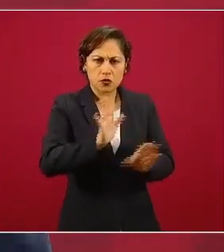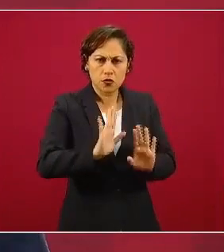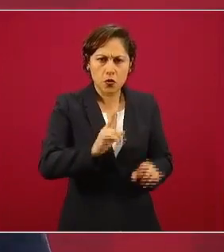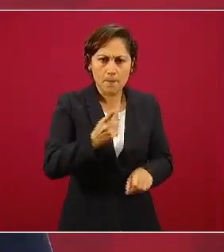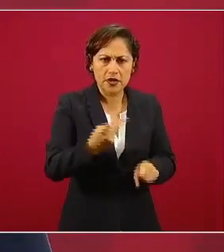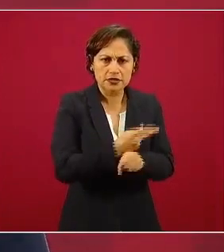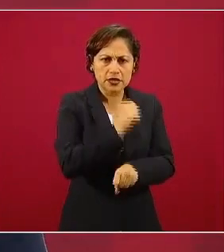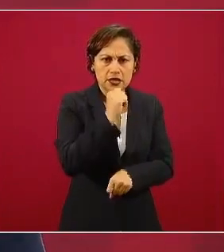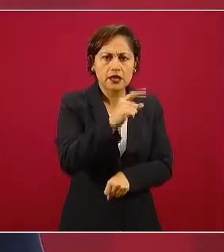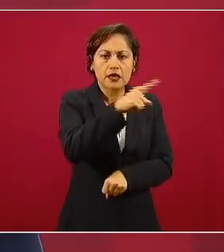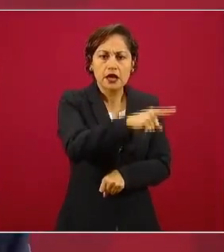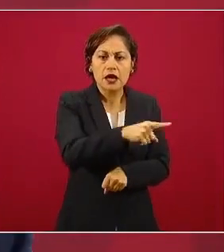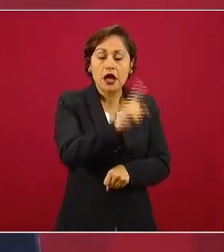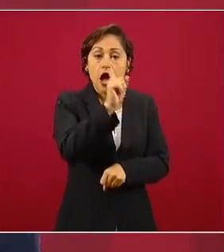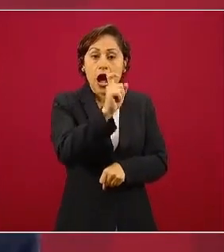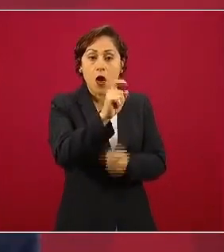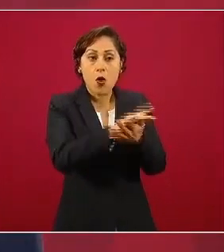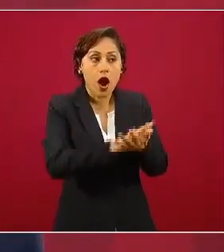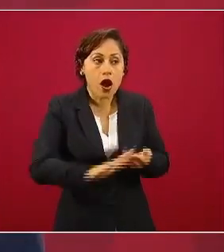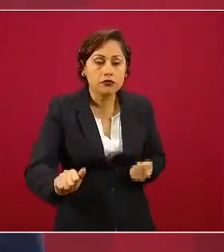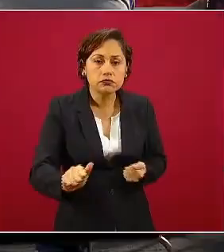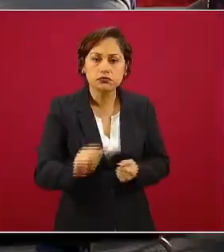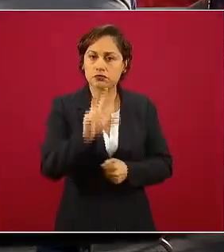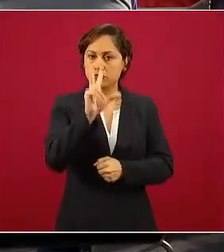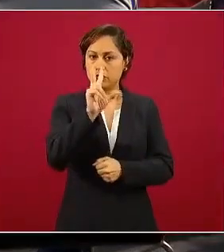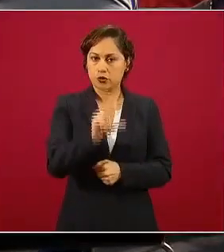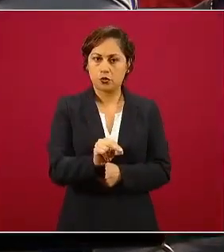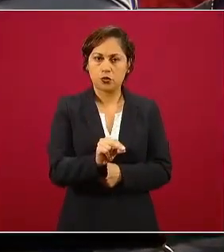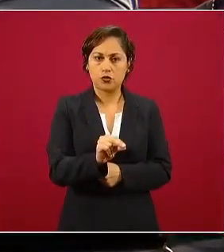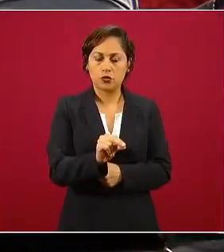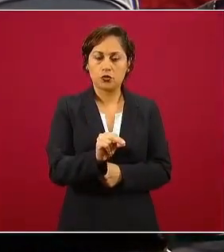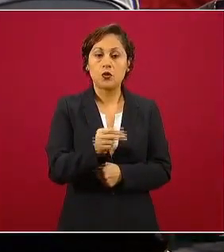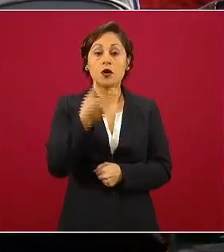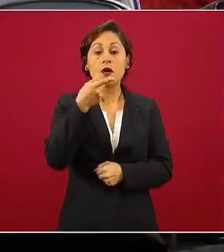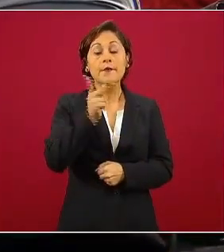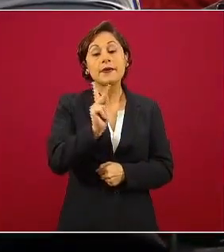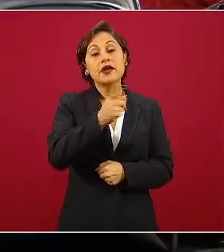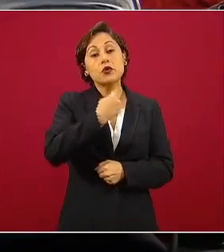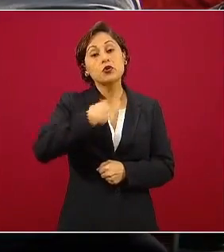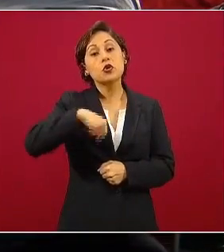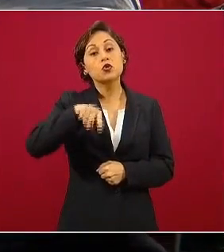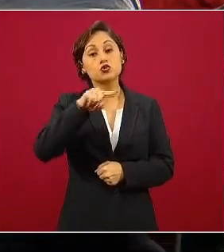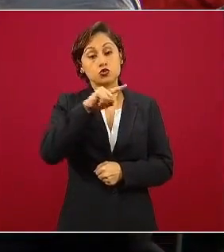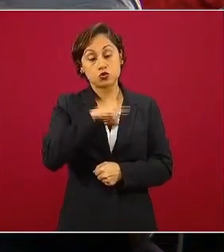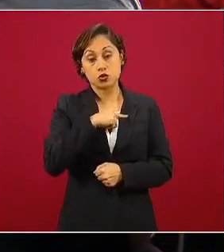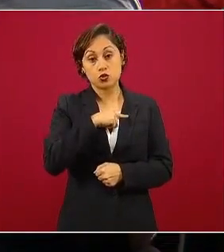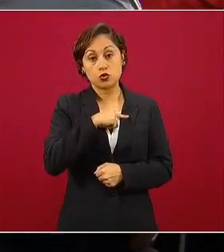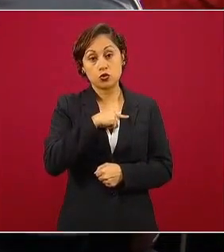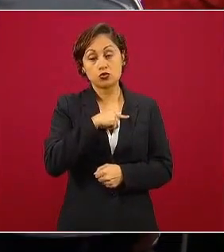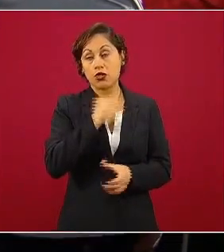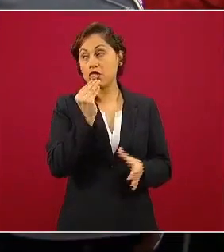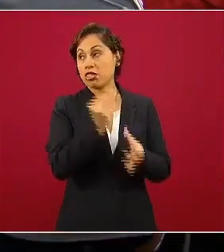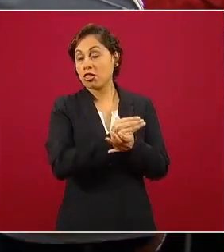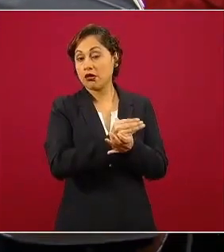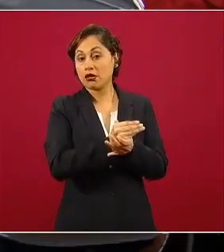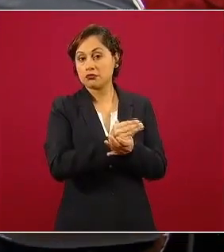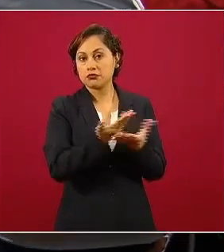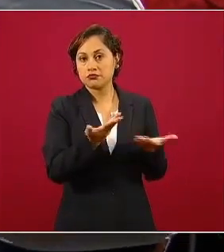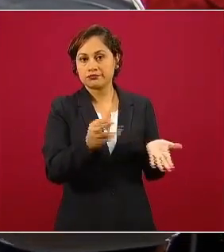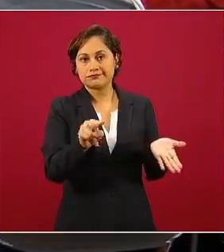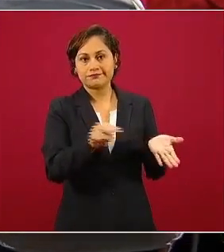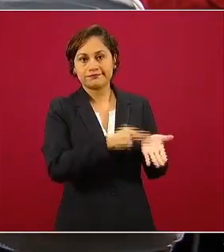y que nosotros no podemos incumplir un tratado, un